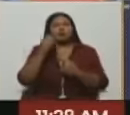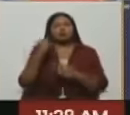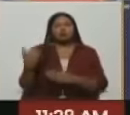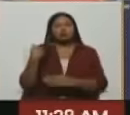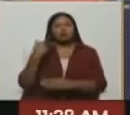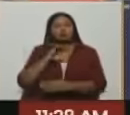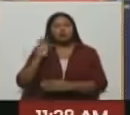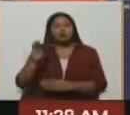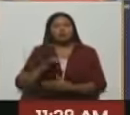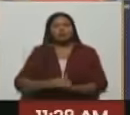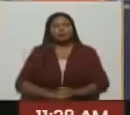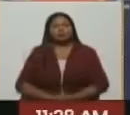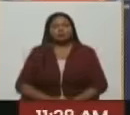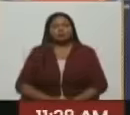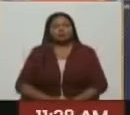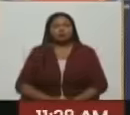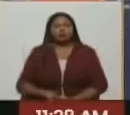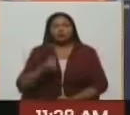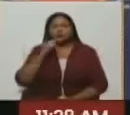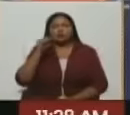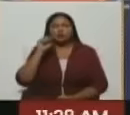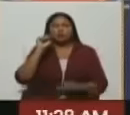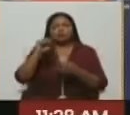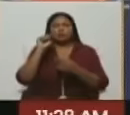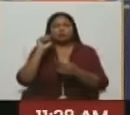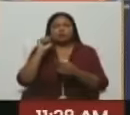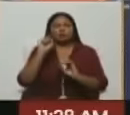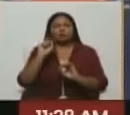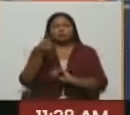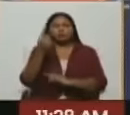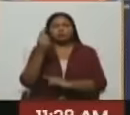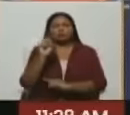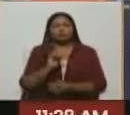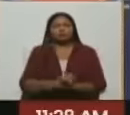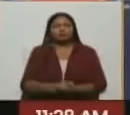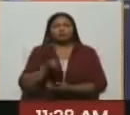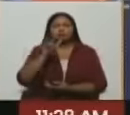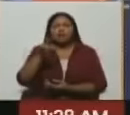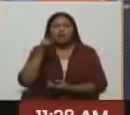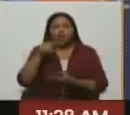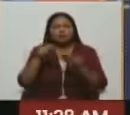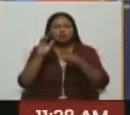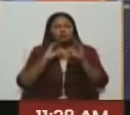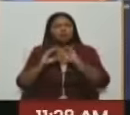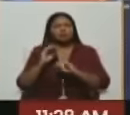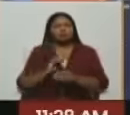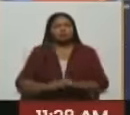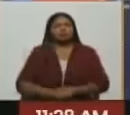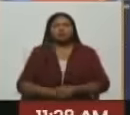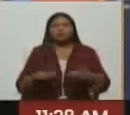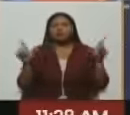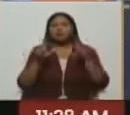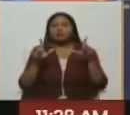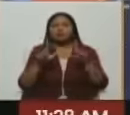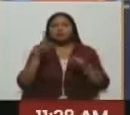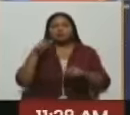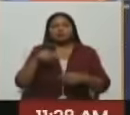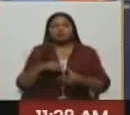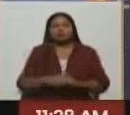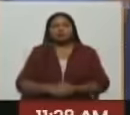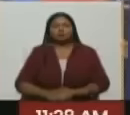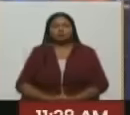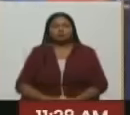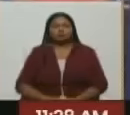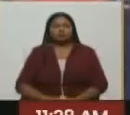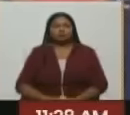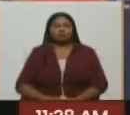nuestra patria? Ustedes le dan primera página en los medios de comunicación y en las televisoras. ¿Es que